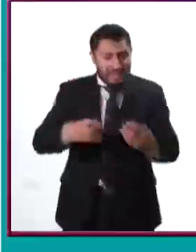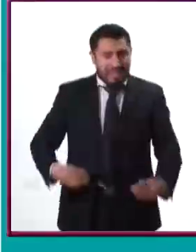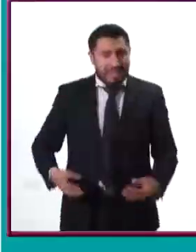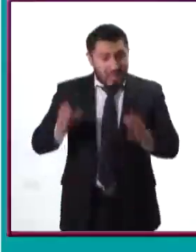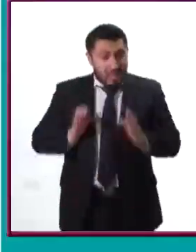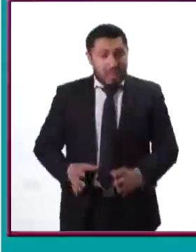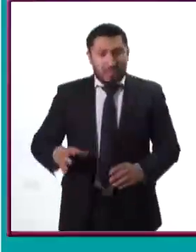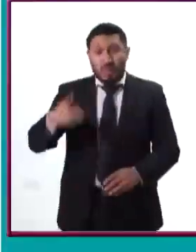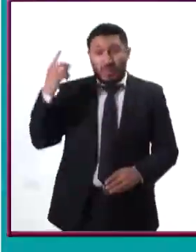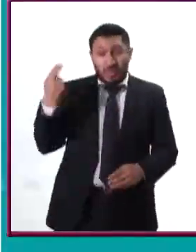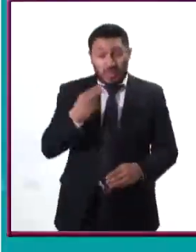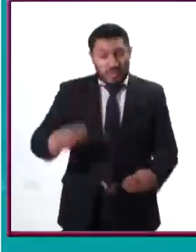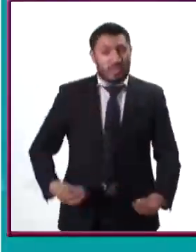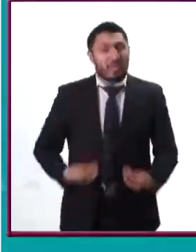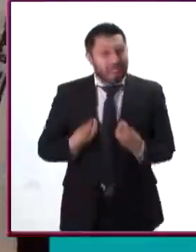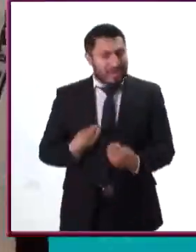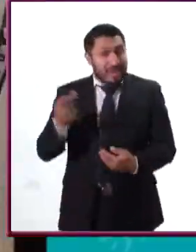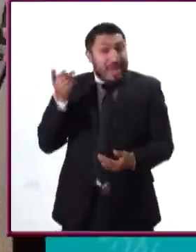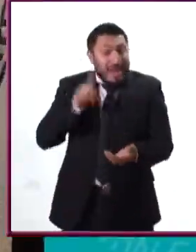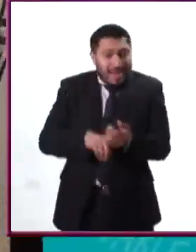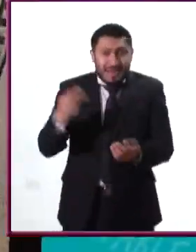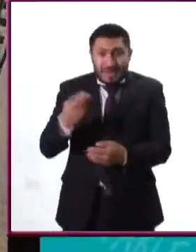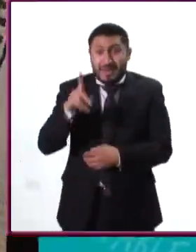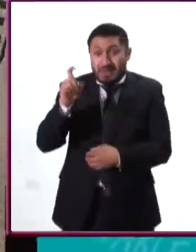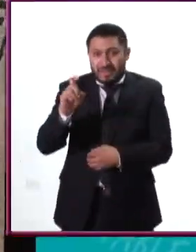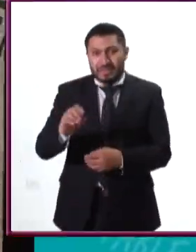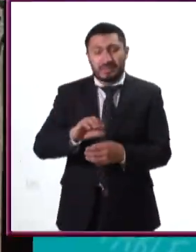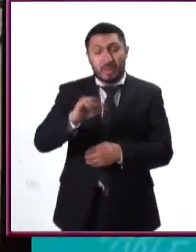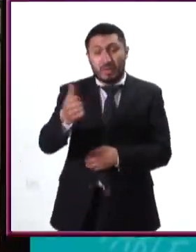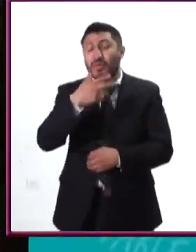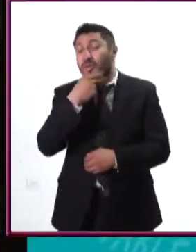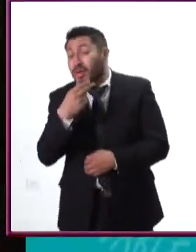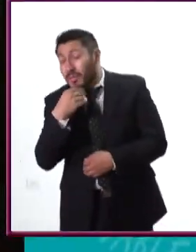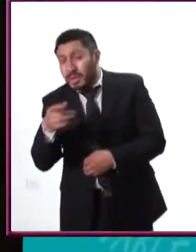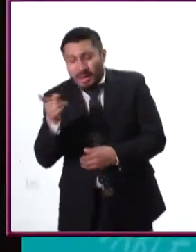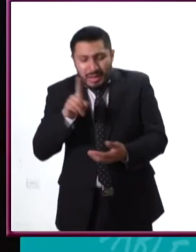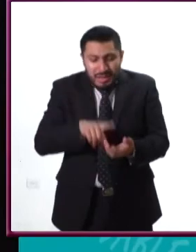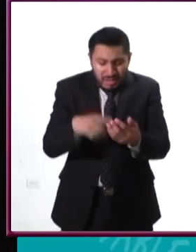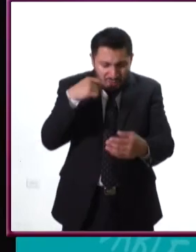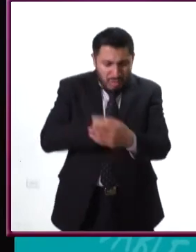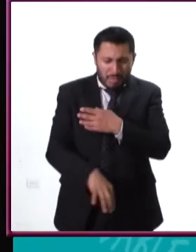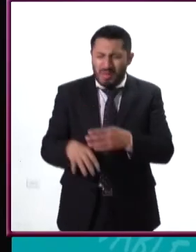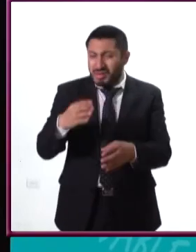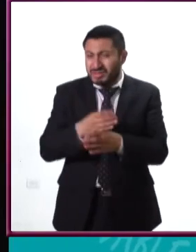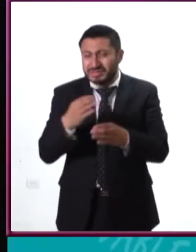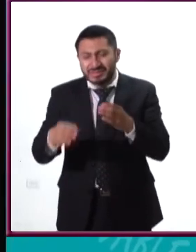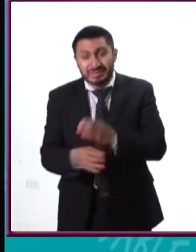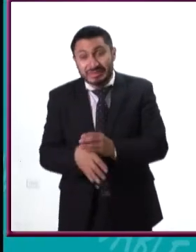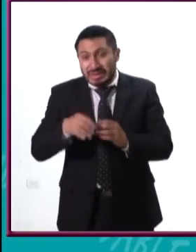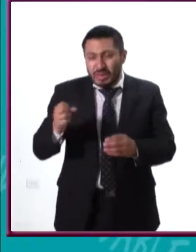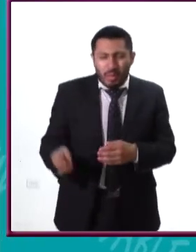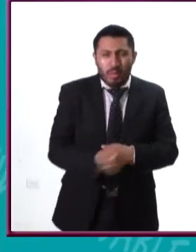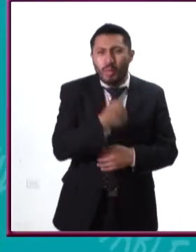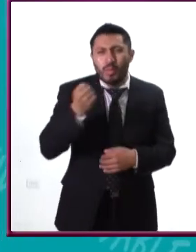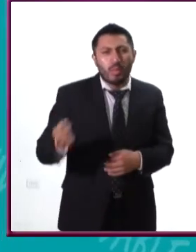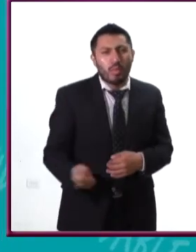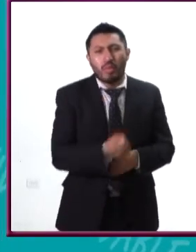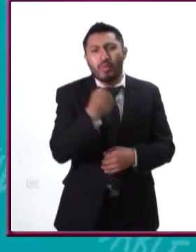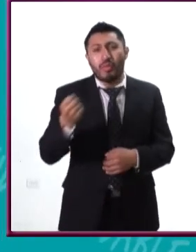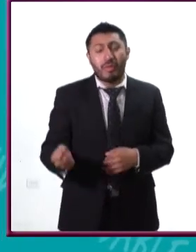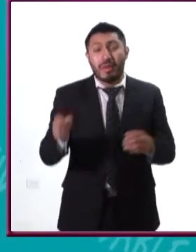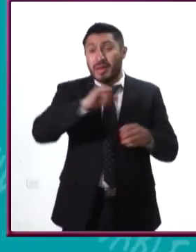hubiera vida se necesitaba de ella. Otros, como Anaximandro, decían que estábamos hechos de una sustancia indefinida